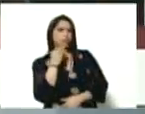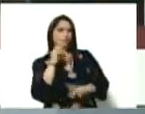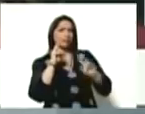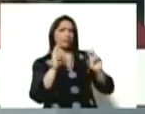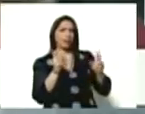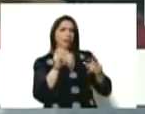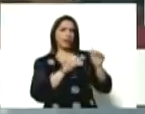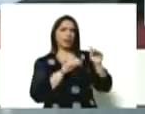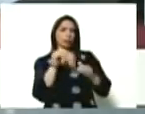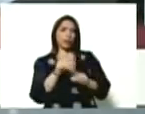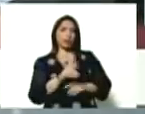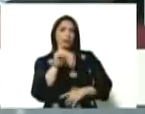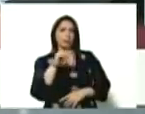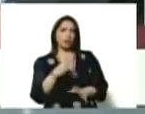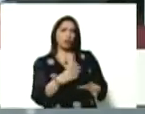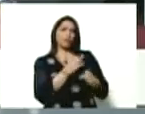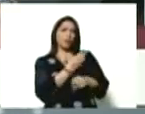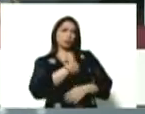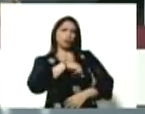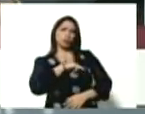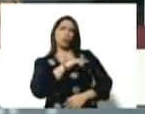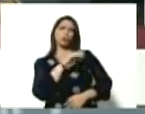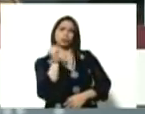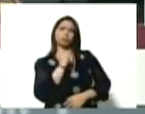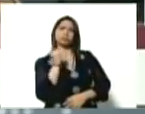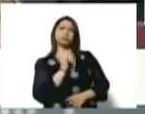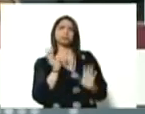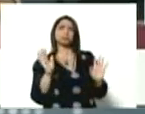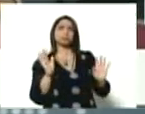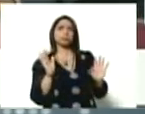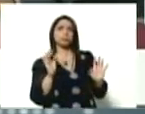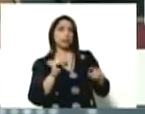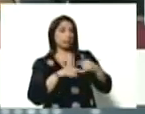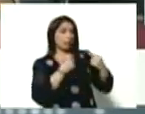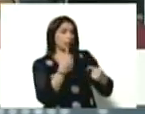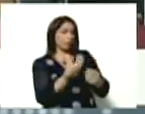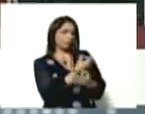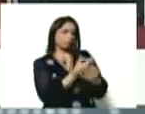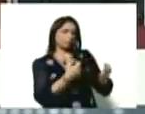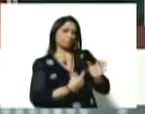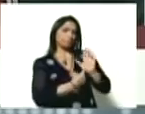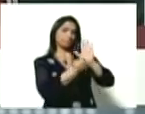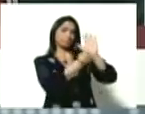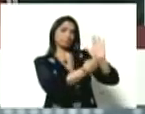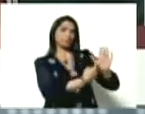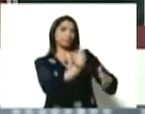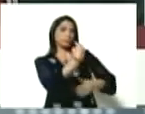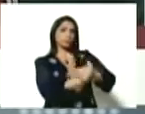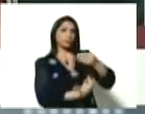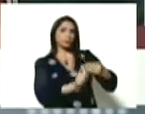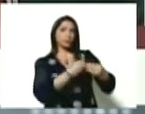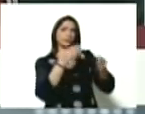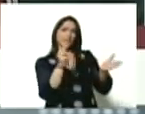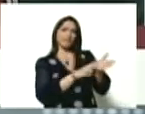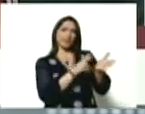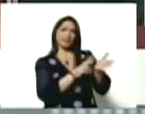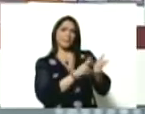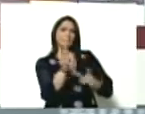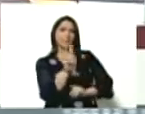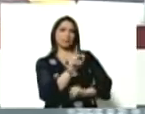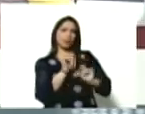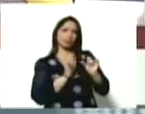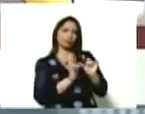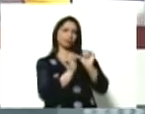electoral, y confiamos pues en que luego de esta excelente presentación que han hecho, la verdad de Venezuela